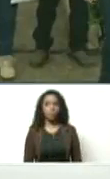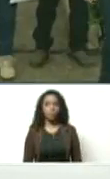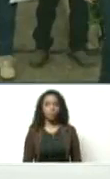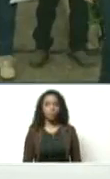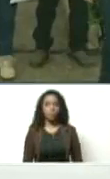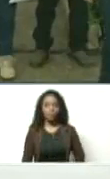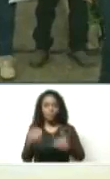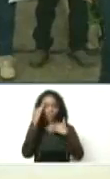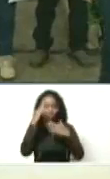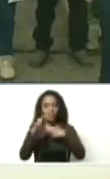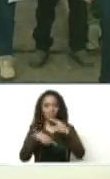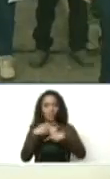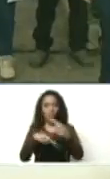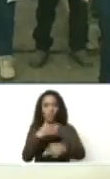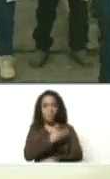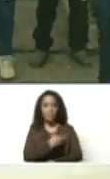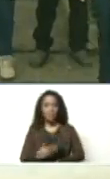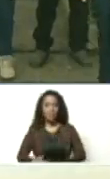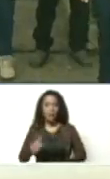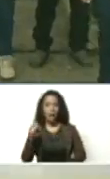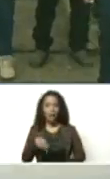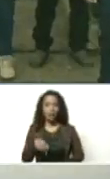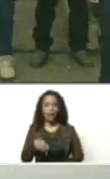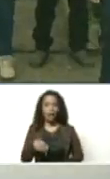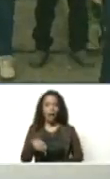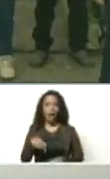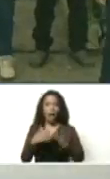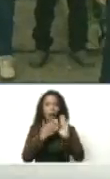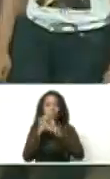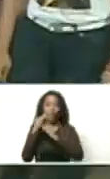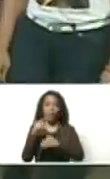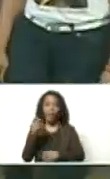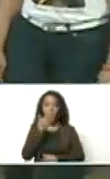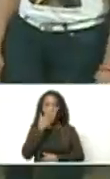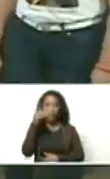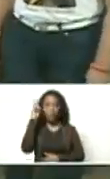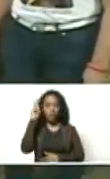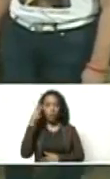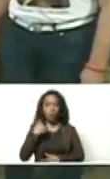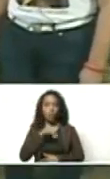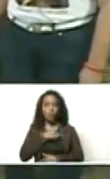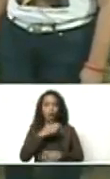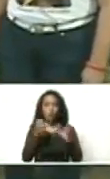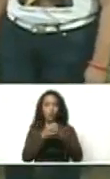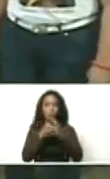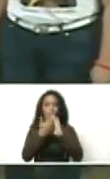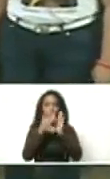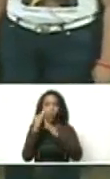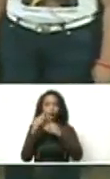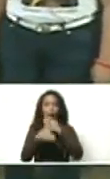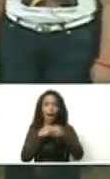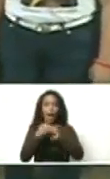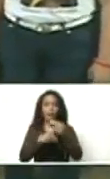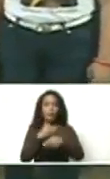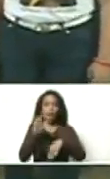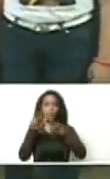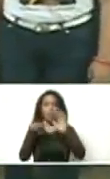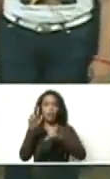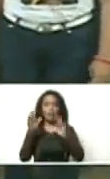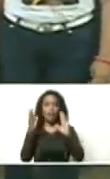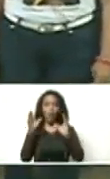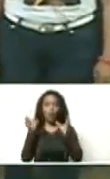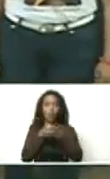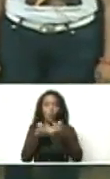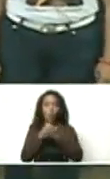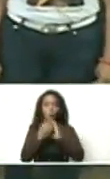Un saludo revolucionario, presidente, aquí de la comuna Indio Rangel. Presidente, nuestra comuna está conformada por 13 consejos